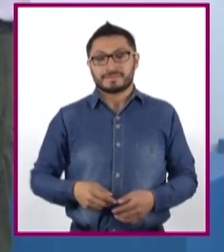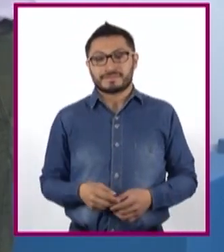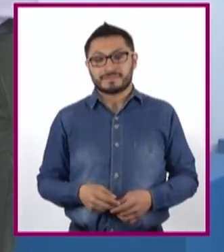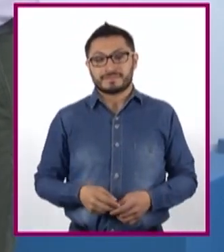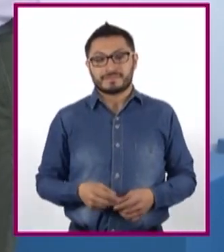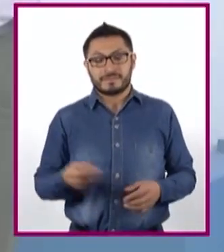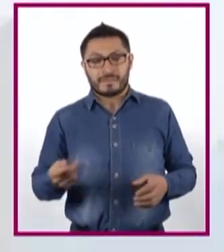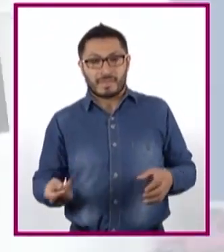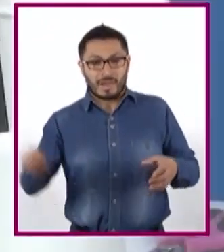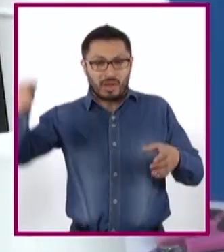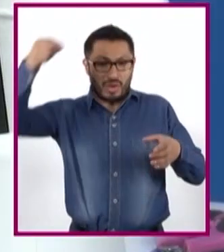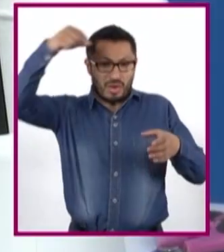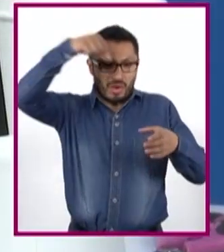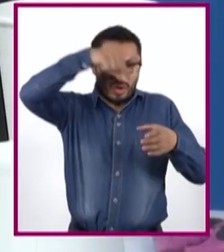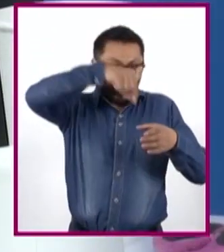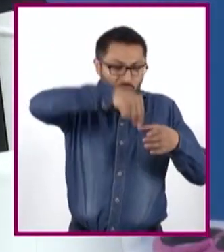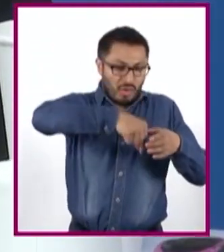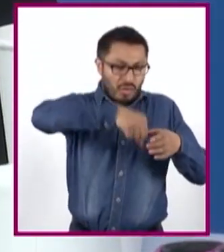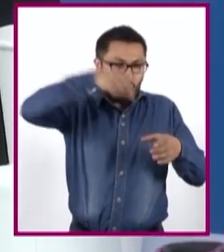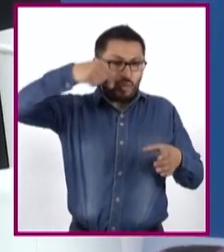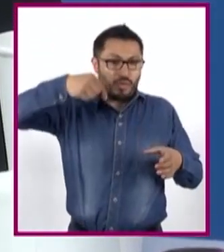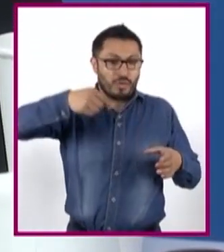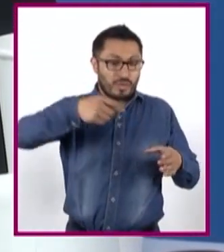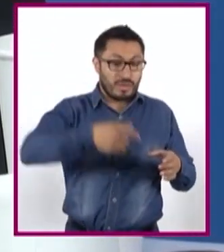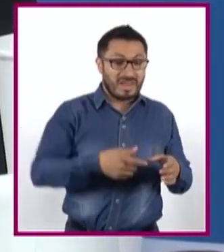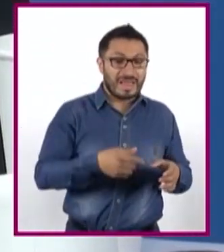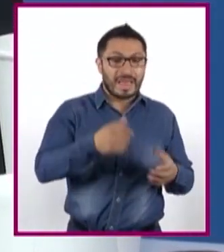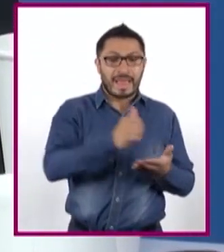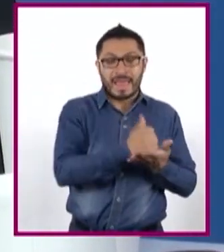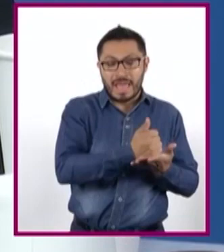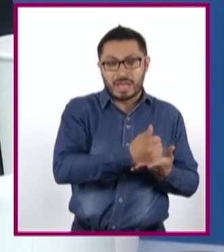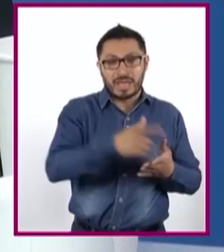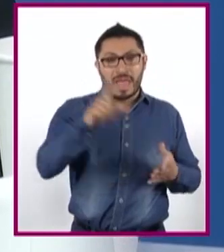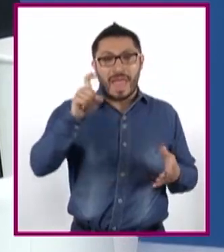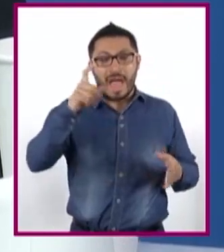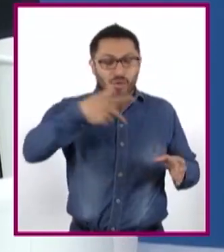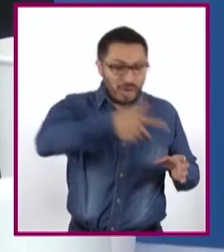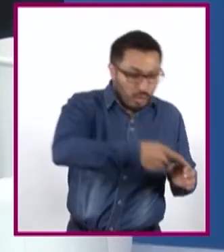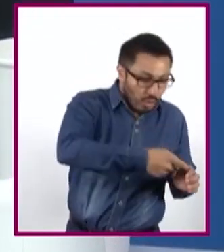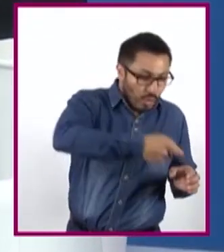y la introducimos en la botella para succionar agua.